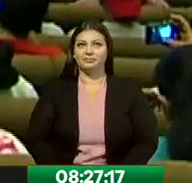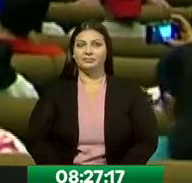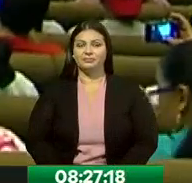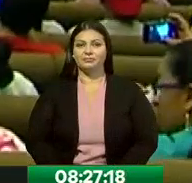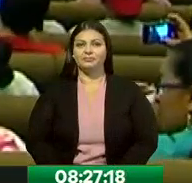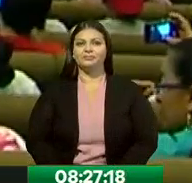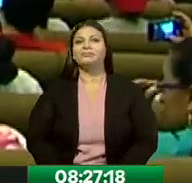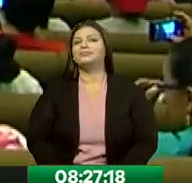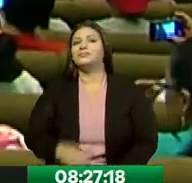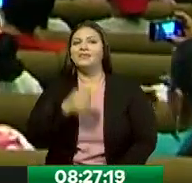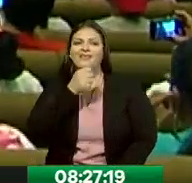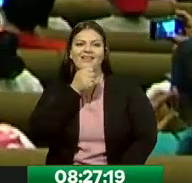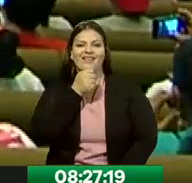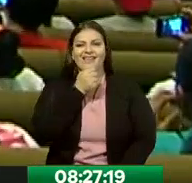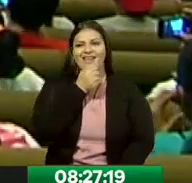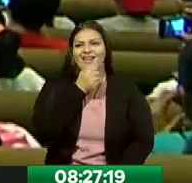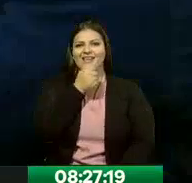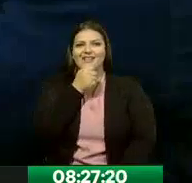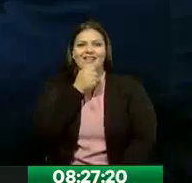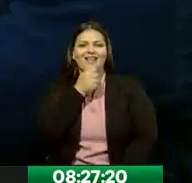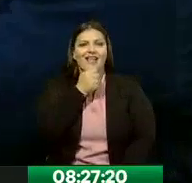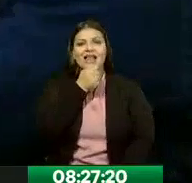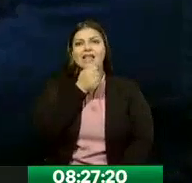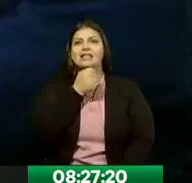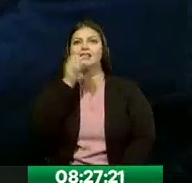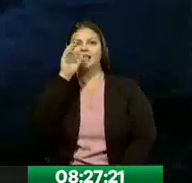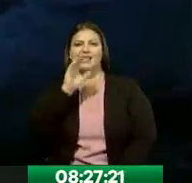Hubo además una presentación musical.